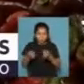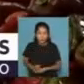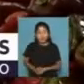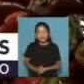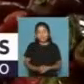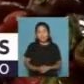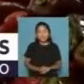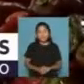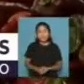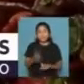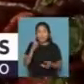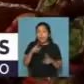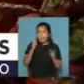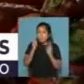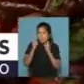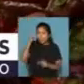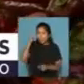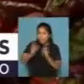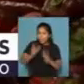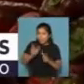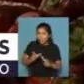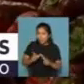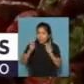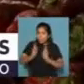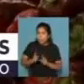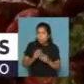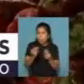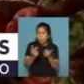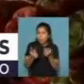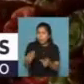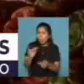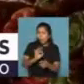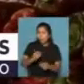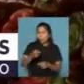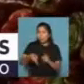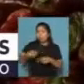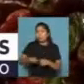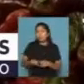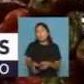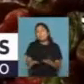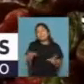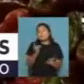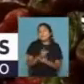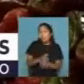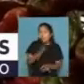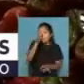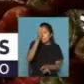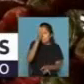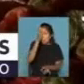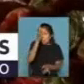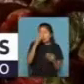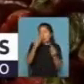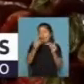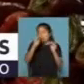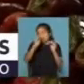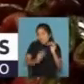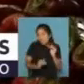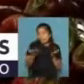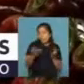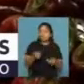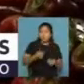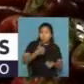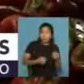va a pensar en otra alternativa? Va siempre más, nos inclinamos para el pollo, viste, que lo más económico. Porque